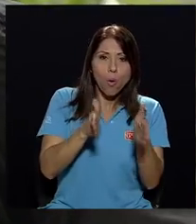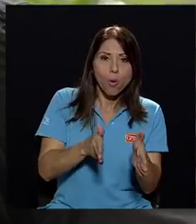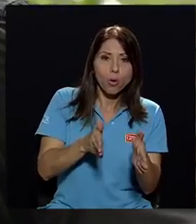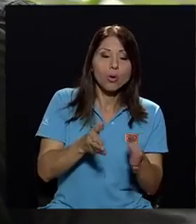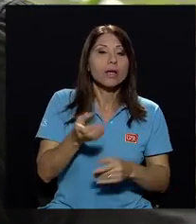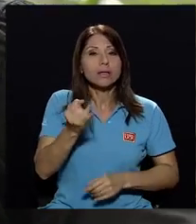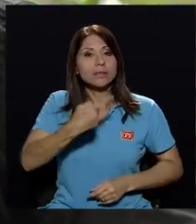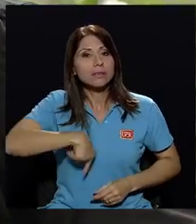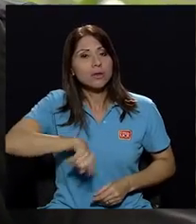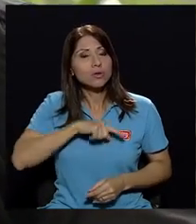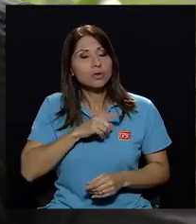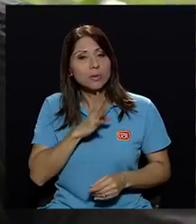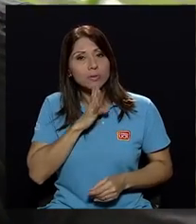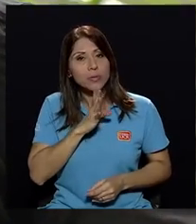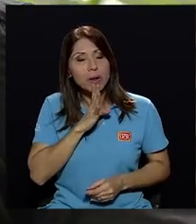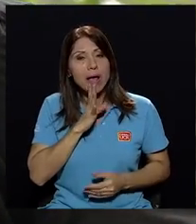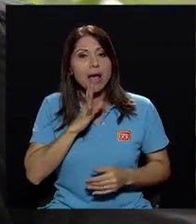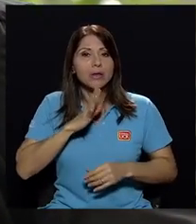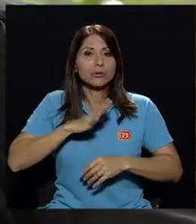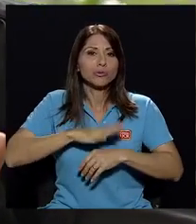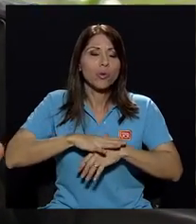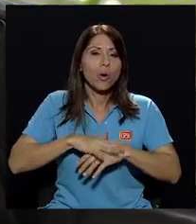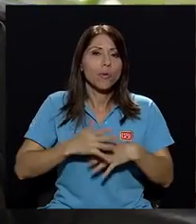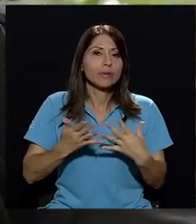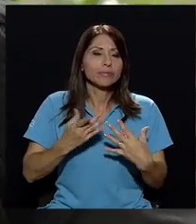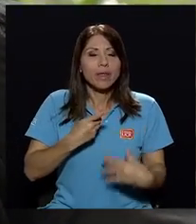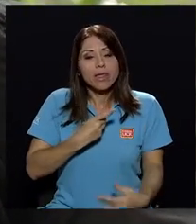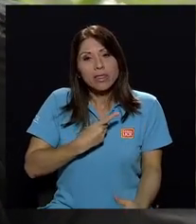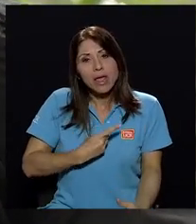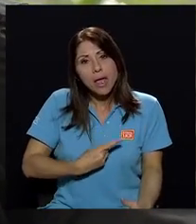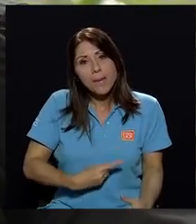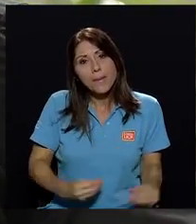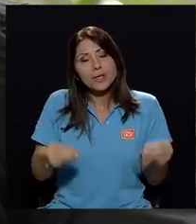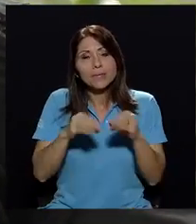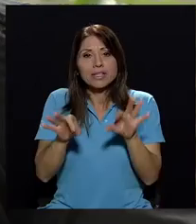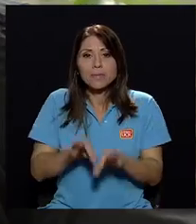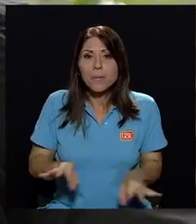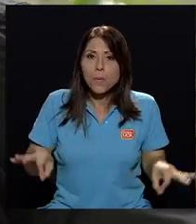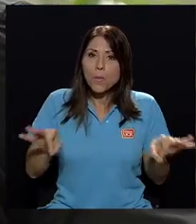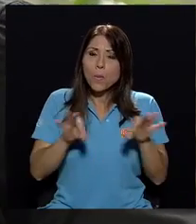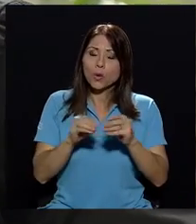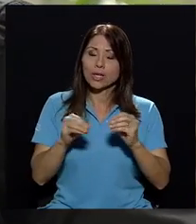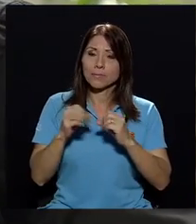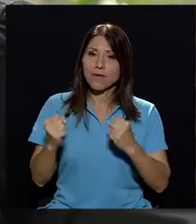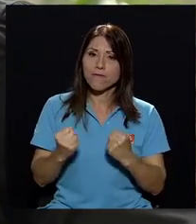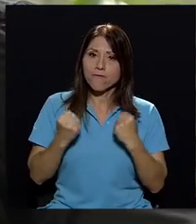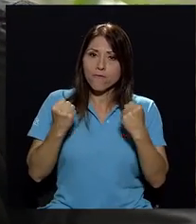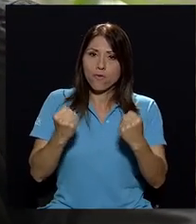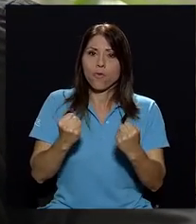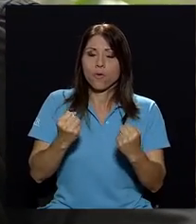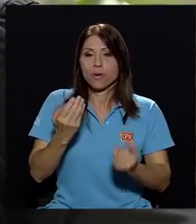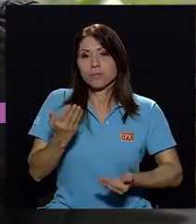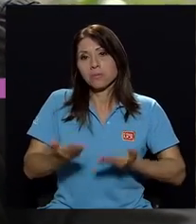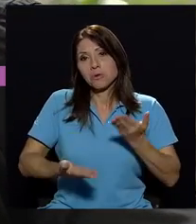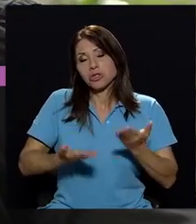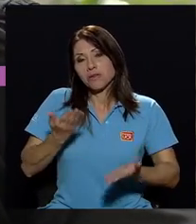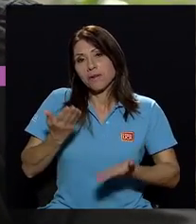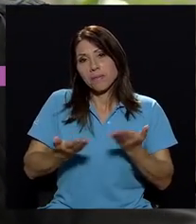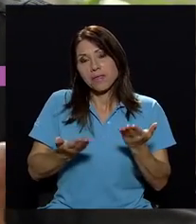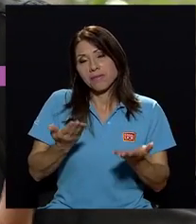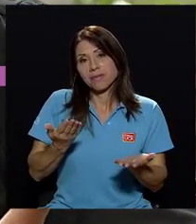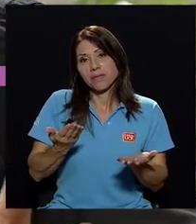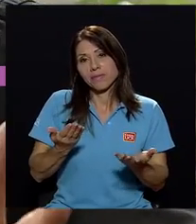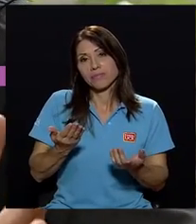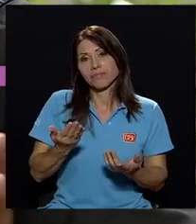¿verdad? Y si estamos hablando de depresiones más importantes, más fuertes, posiblemente, pues